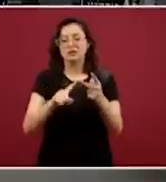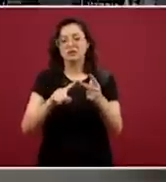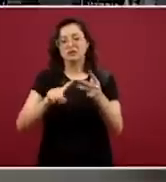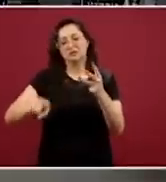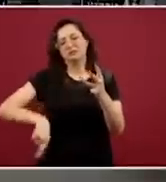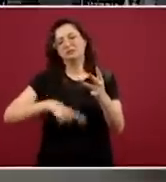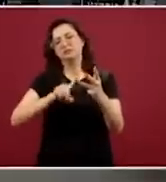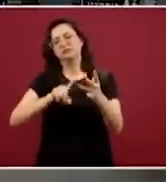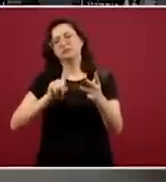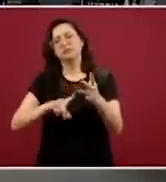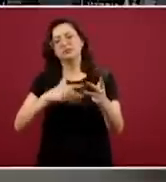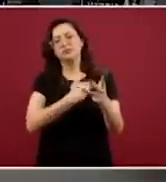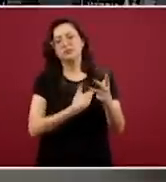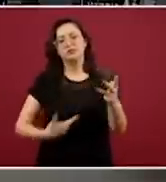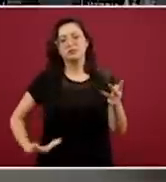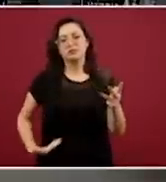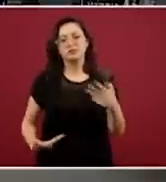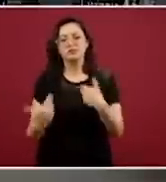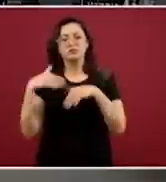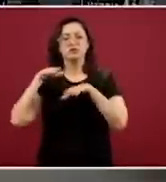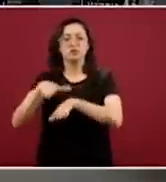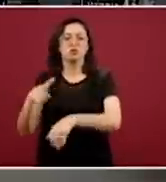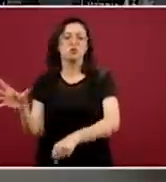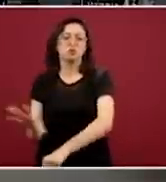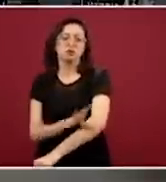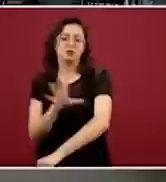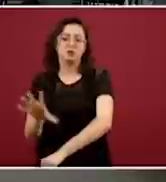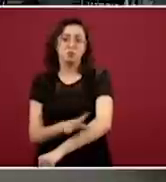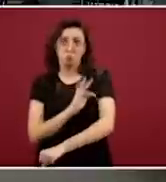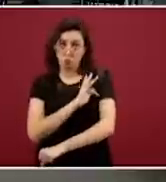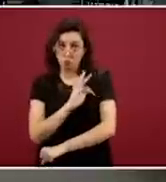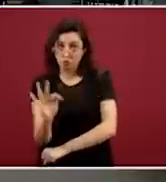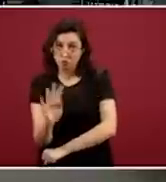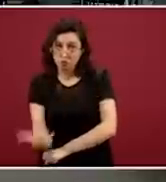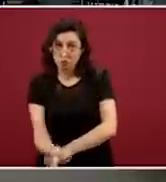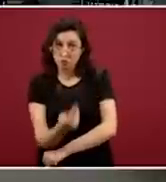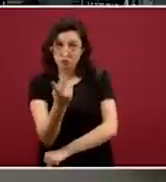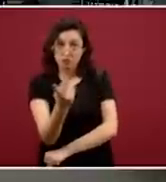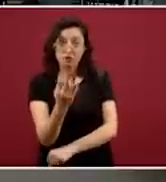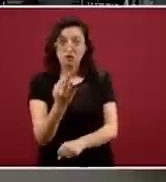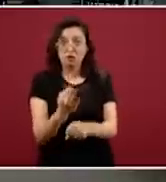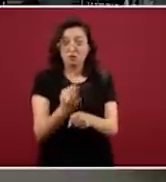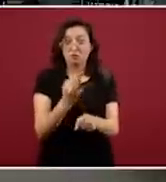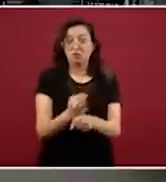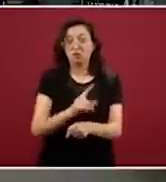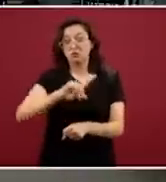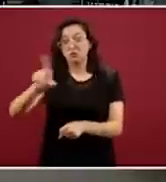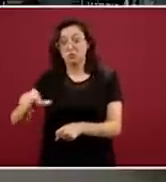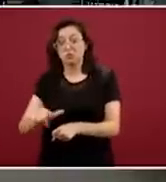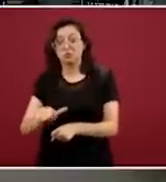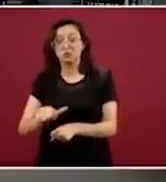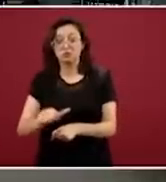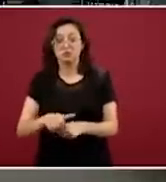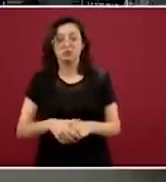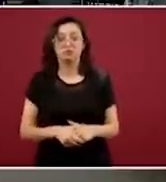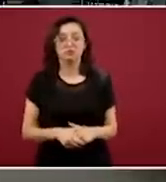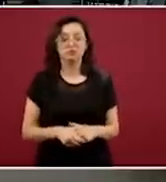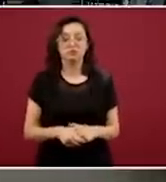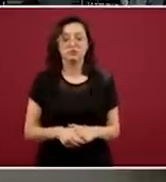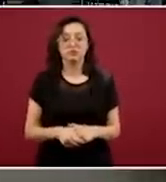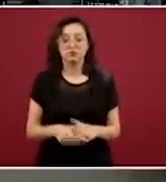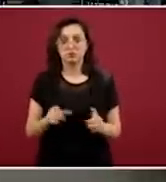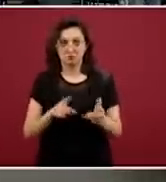pregunta para el presidente sobre el tema de energía, no sé si se la puedo hacer ahorita o después. ¿De una